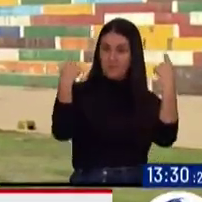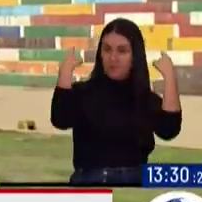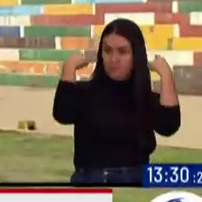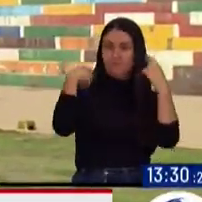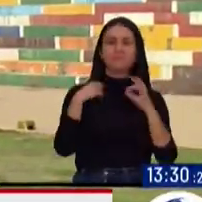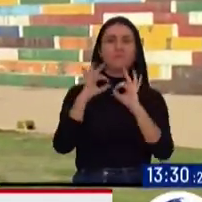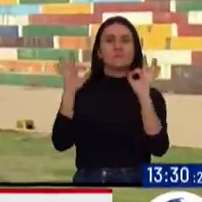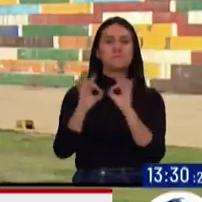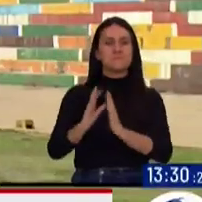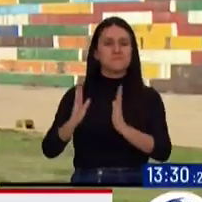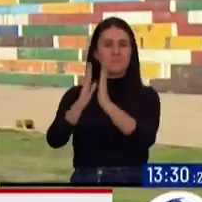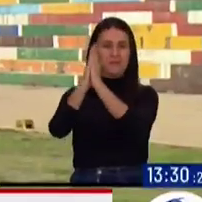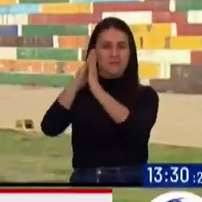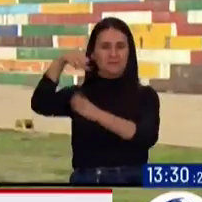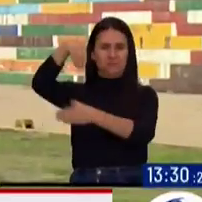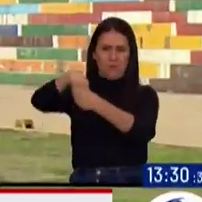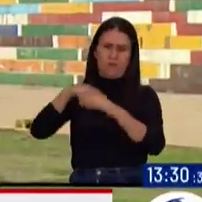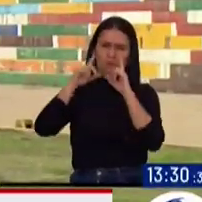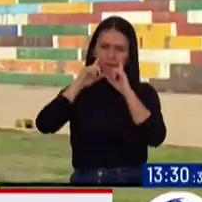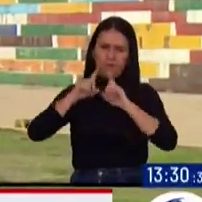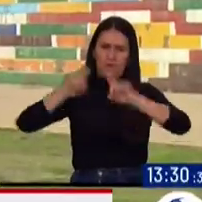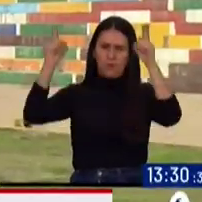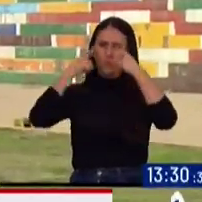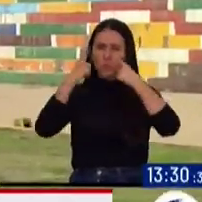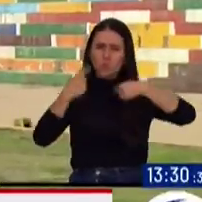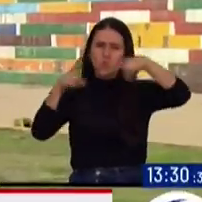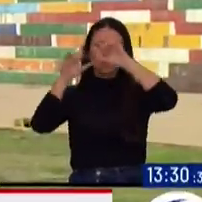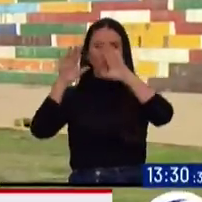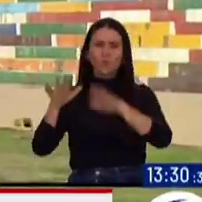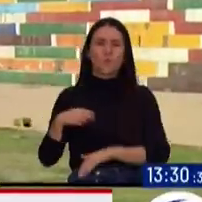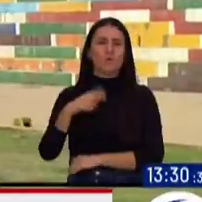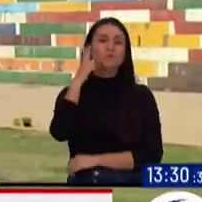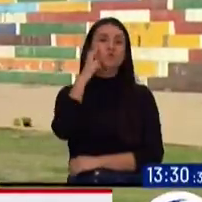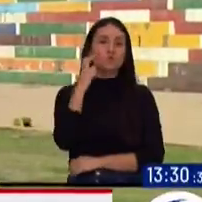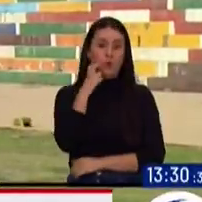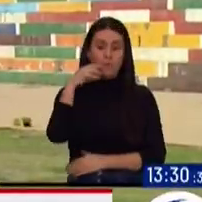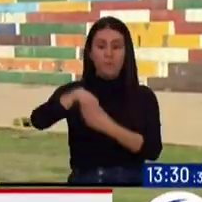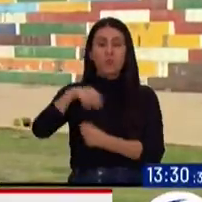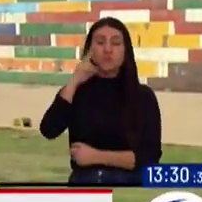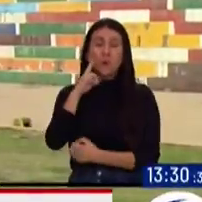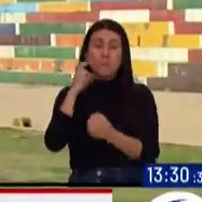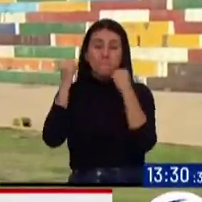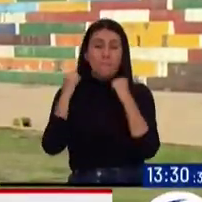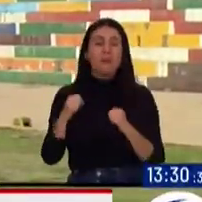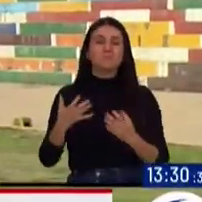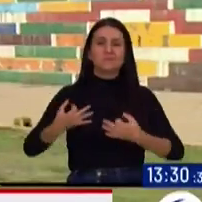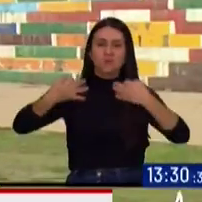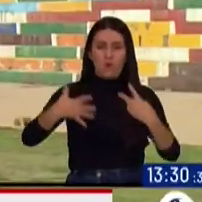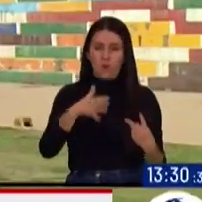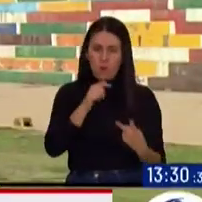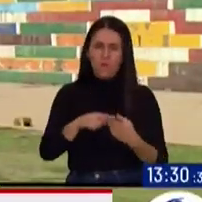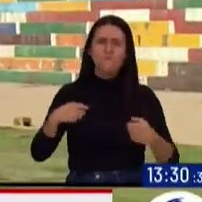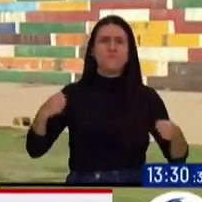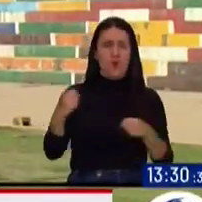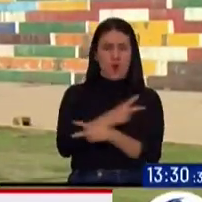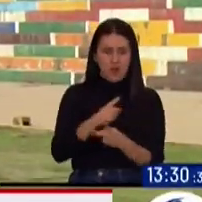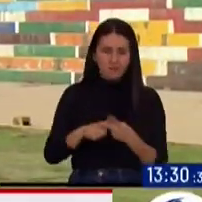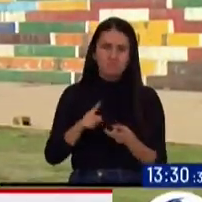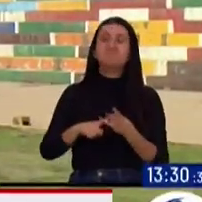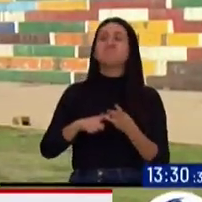de San Francisco, un sitio emblemático en la capital chocuana, una ciudad golpeada por la inseguridad, por la violencia, por